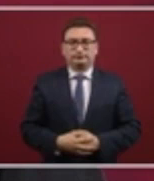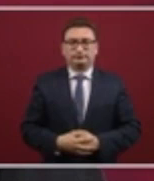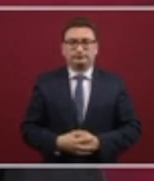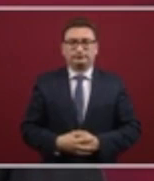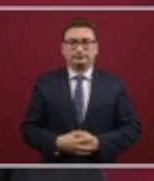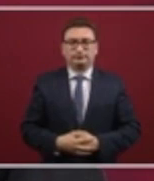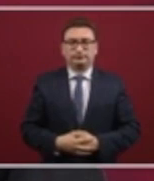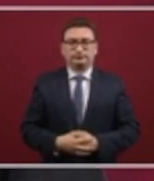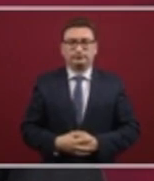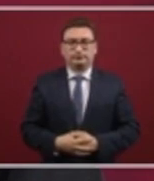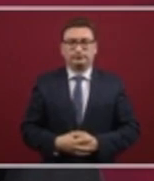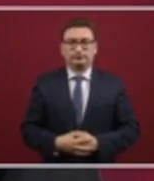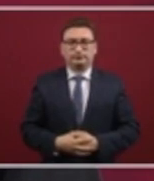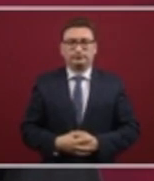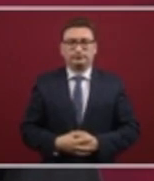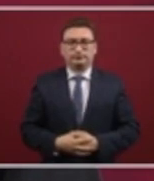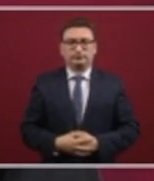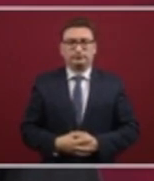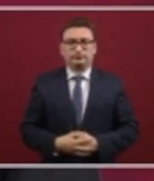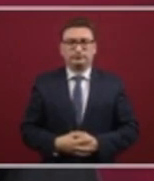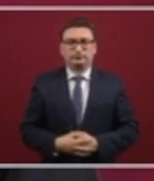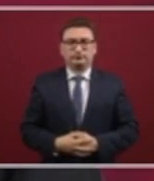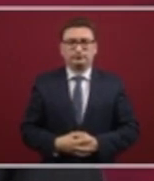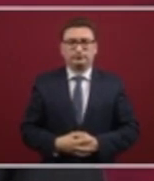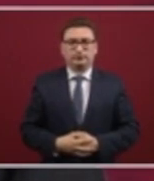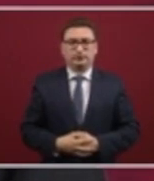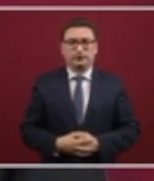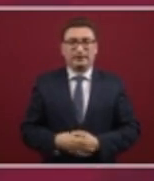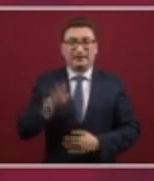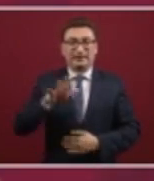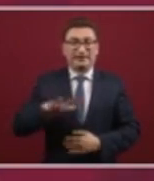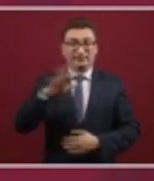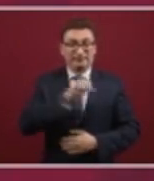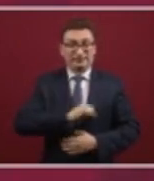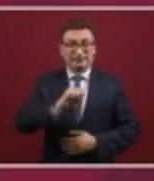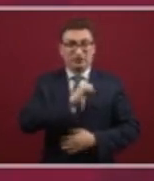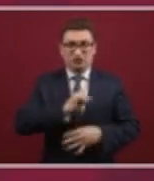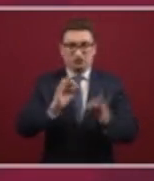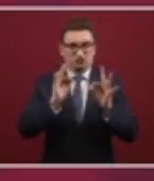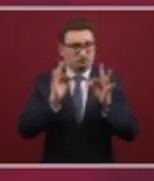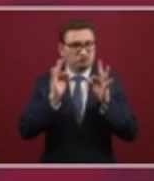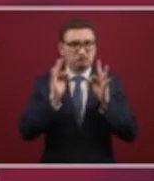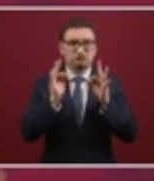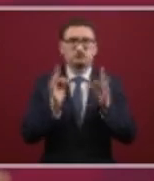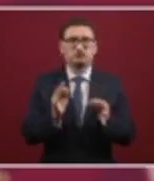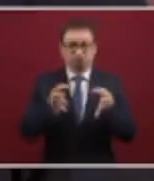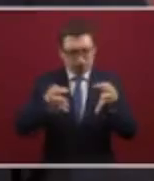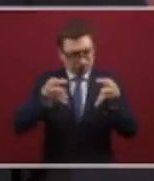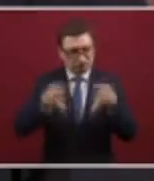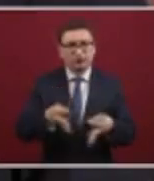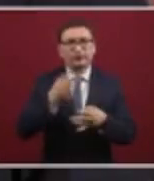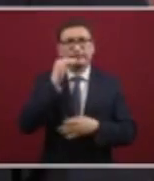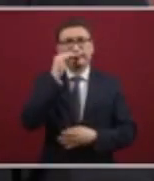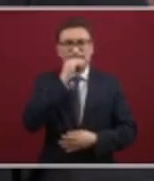la salud es de calidad y es gratuita.